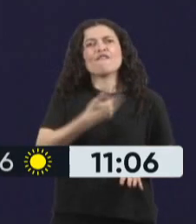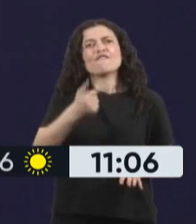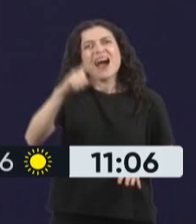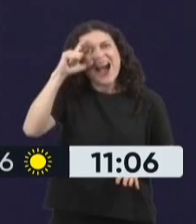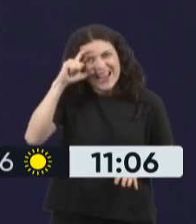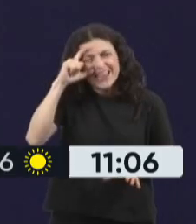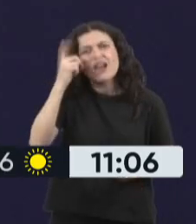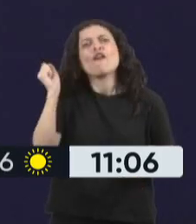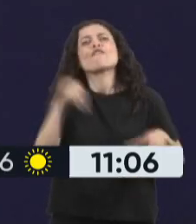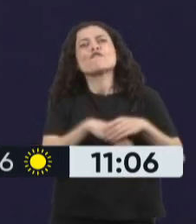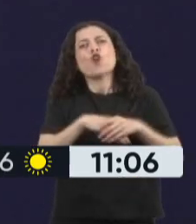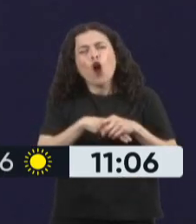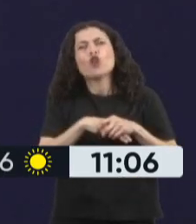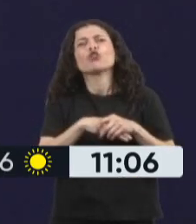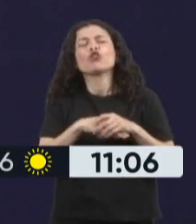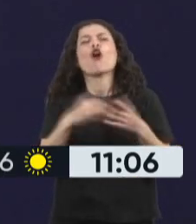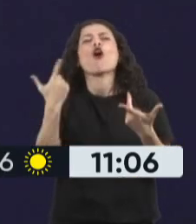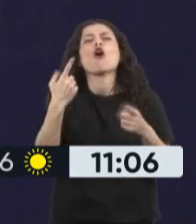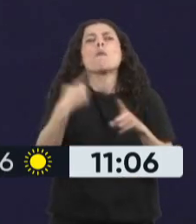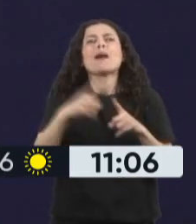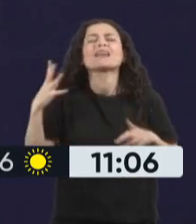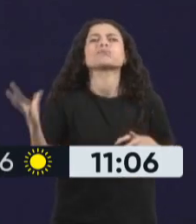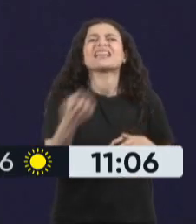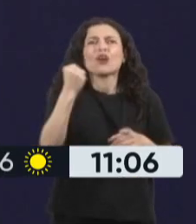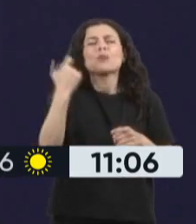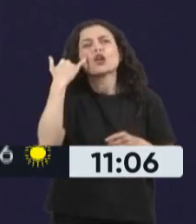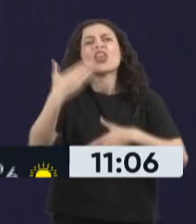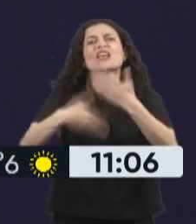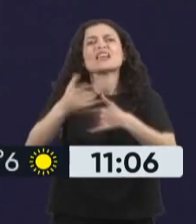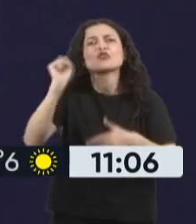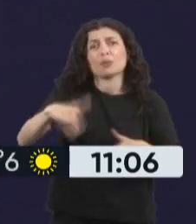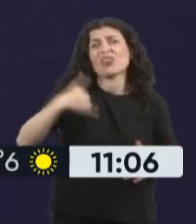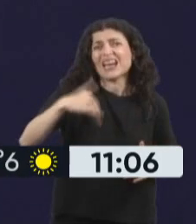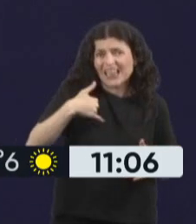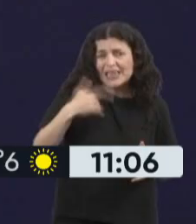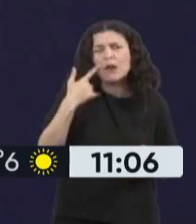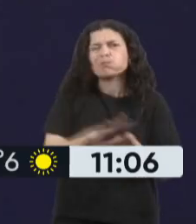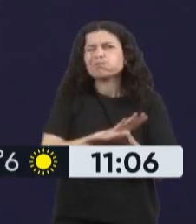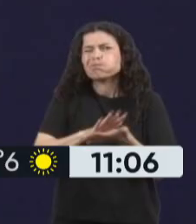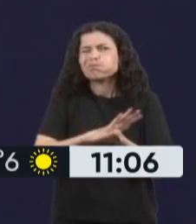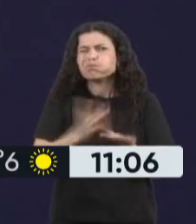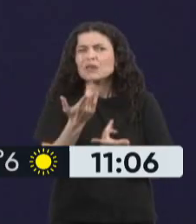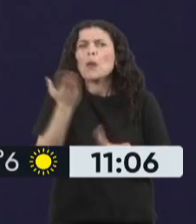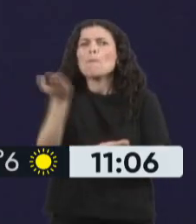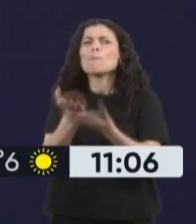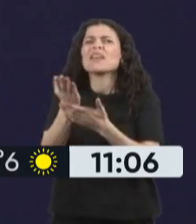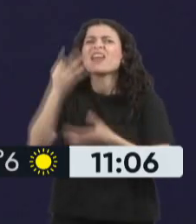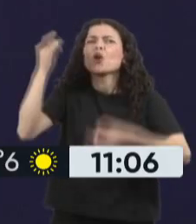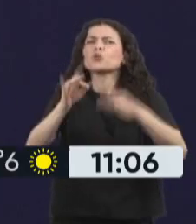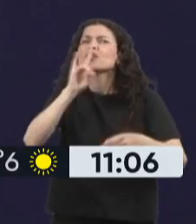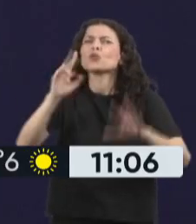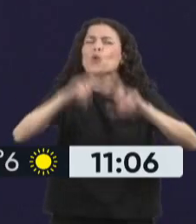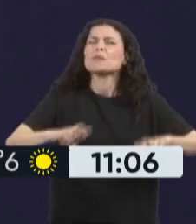Afectación Específica para la Recuperación y el Desarrollo Argentino. Esta denuncia surgió a raíz de una auditoría ordenada por la